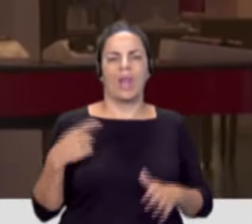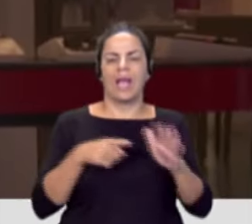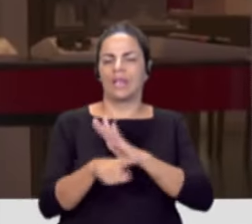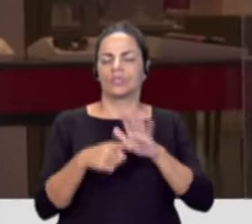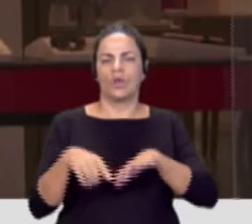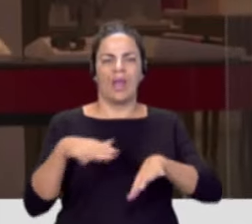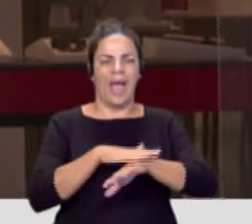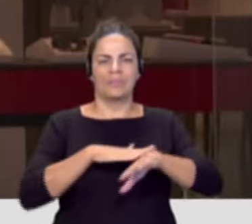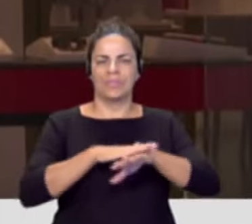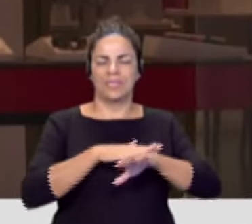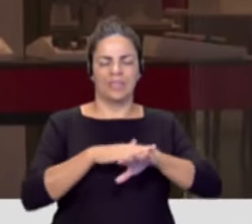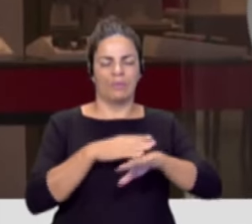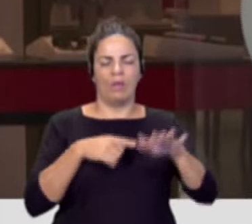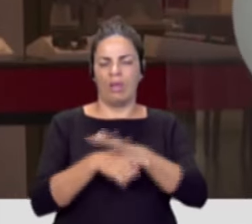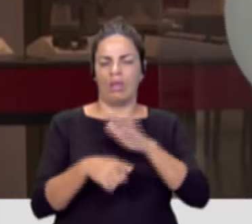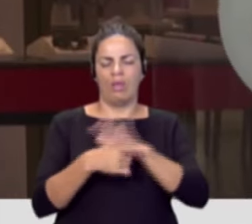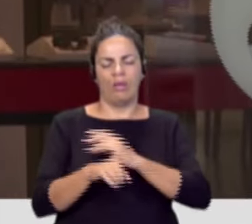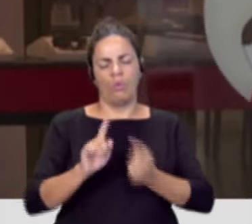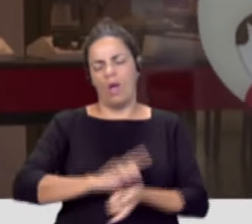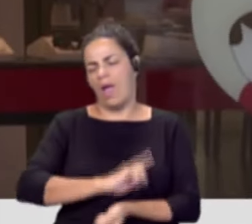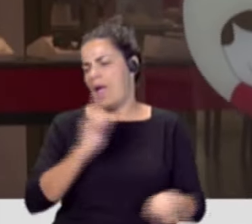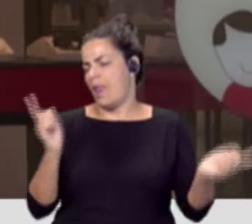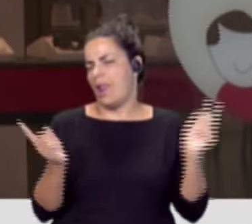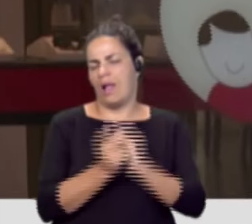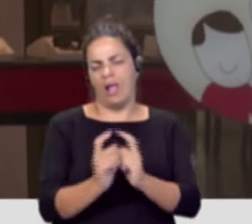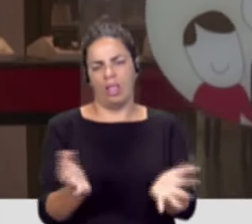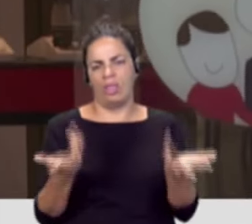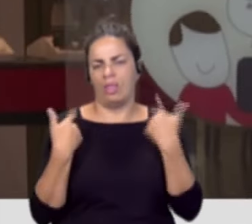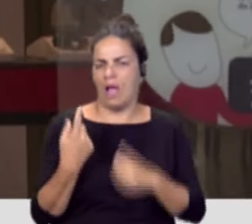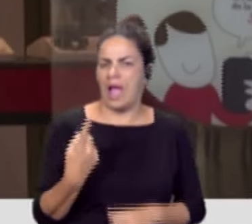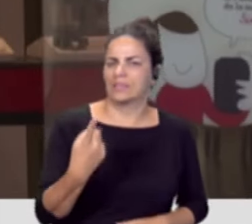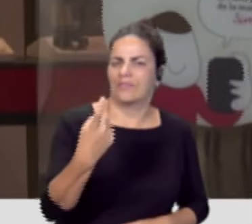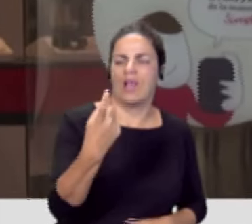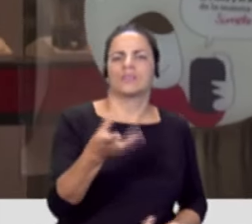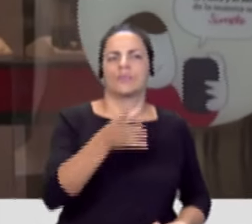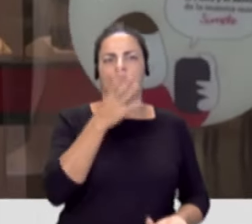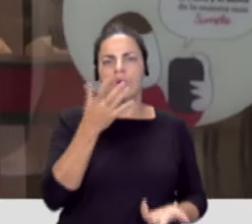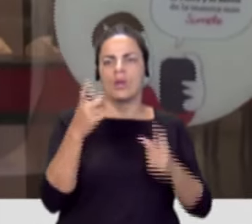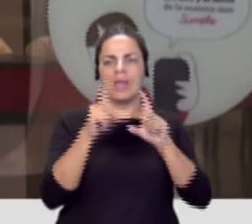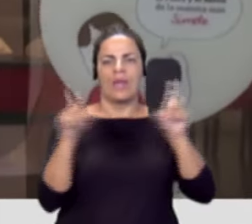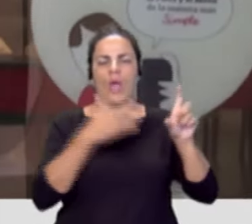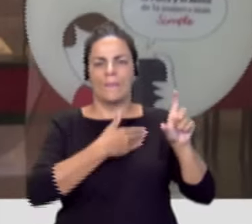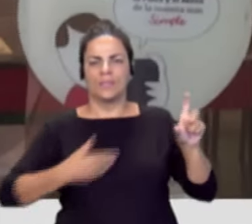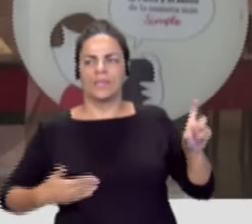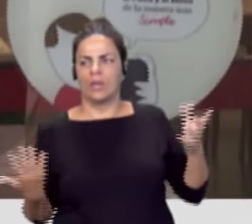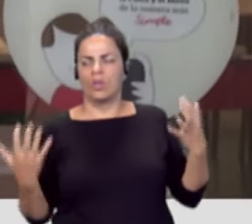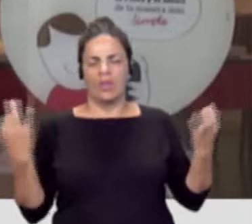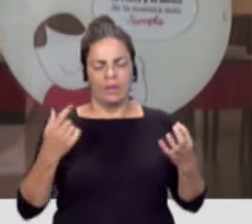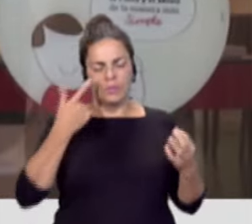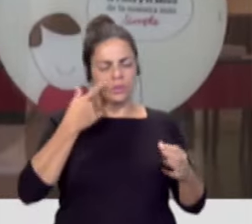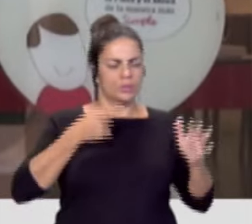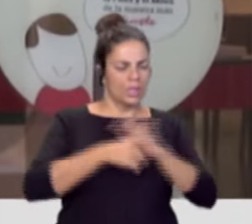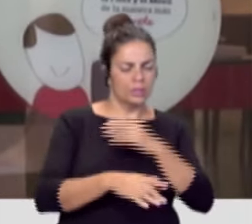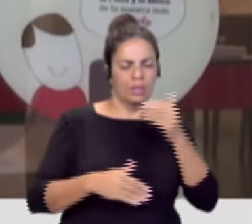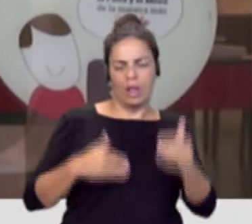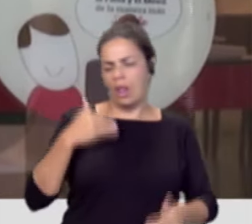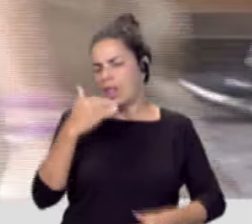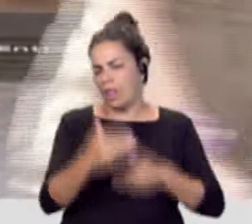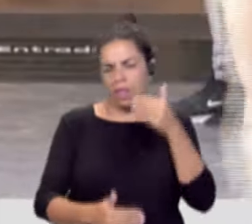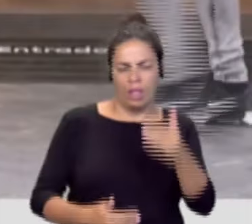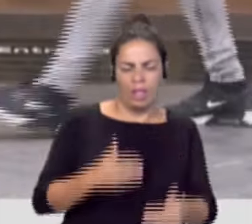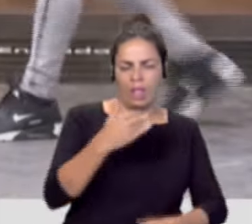¿no? Son muchos los procedimientos que realmente los empresarios tenemos que estar pasando. Los